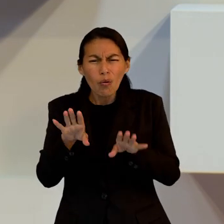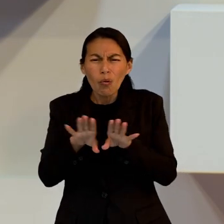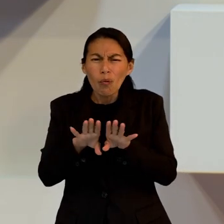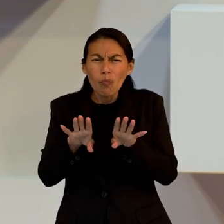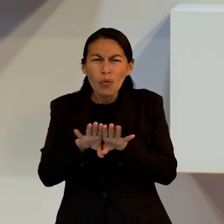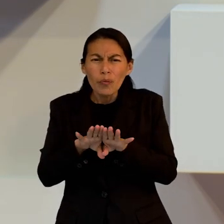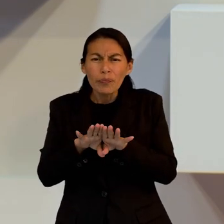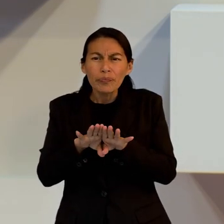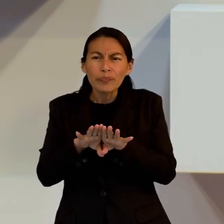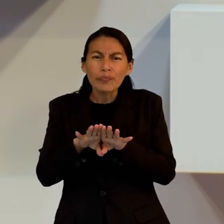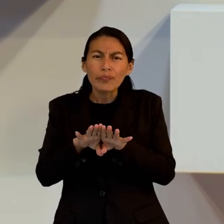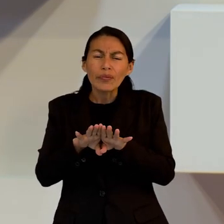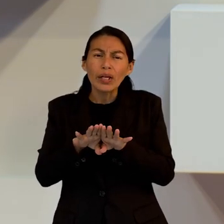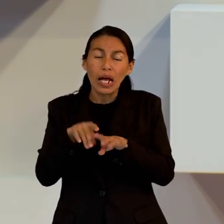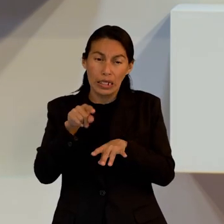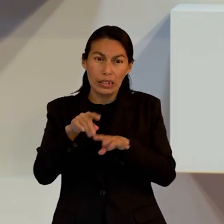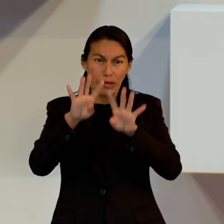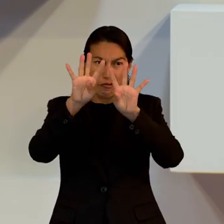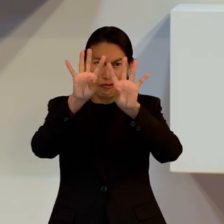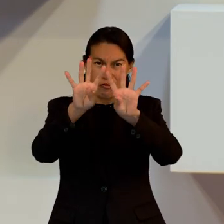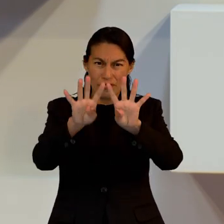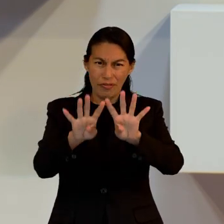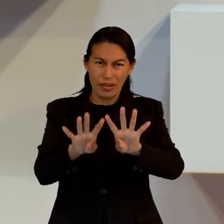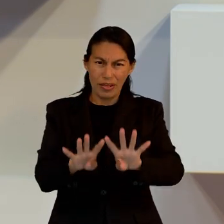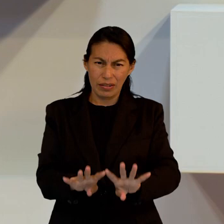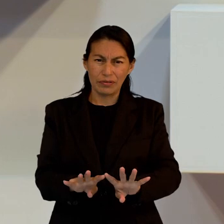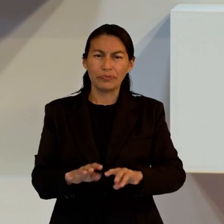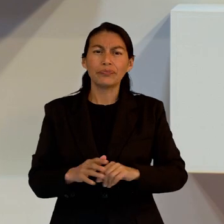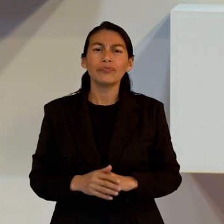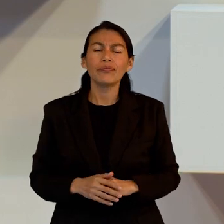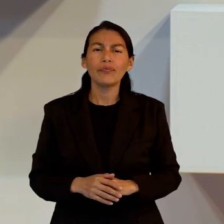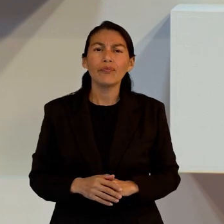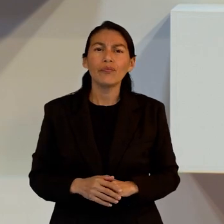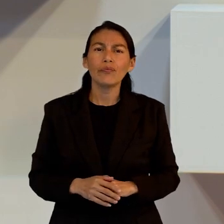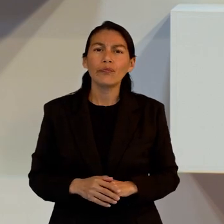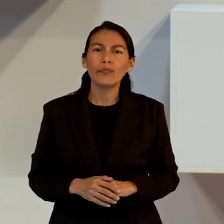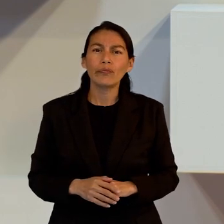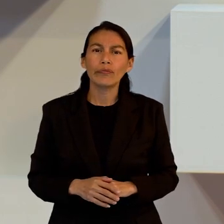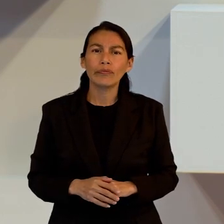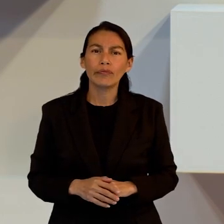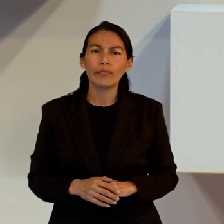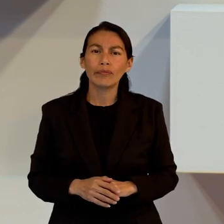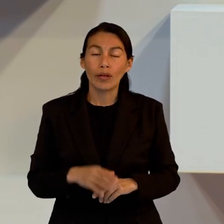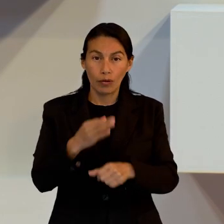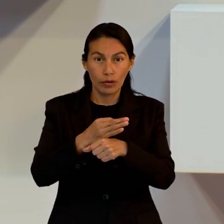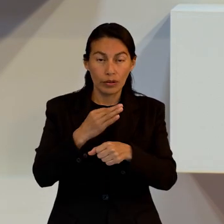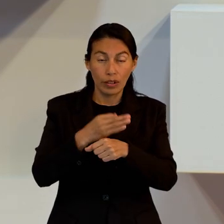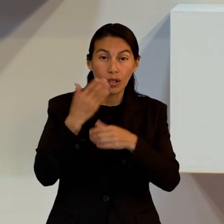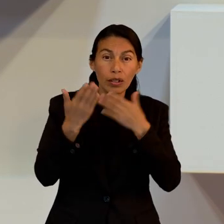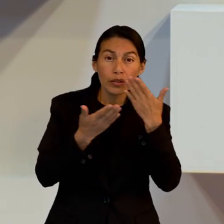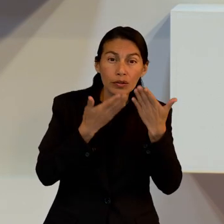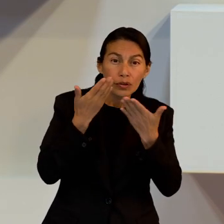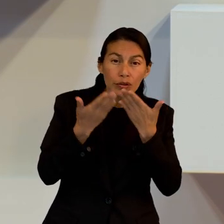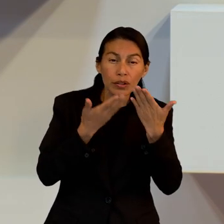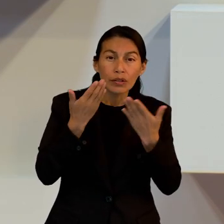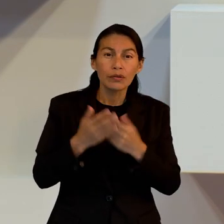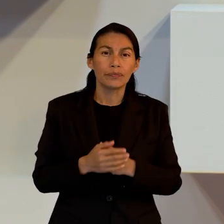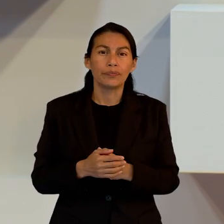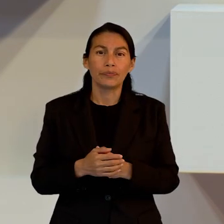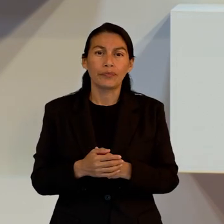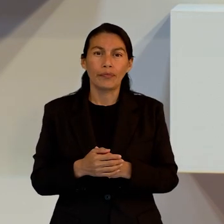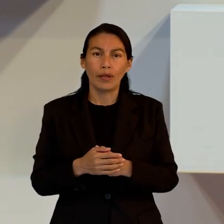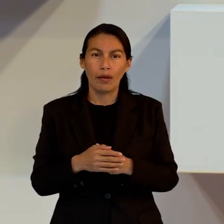a través de este que estamos de estos velos a través del velo que estamos estudiando en esta en esta